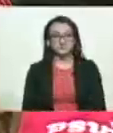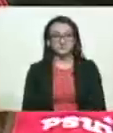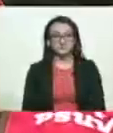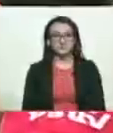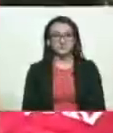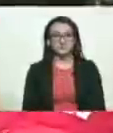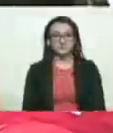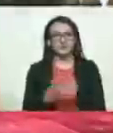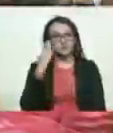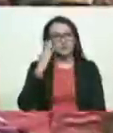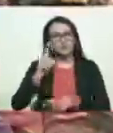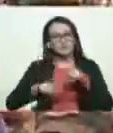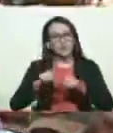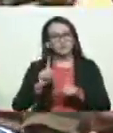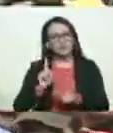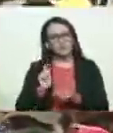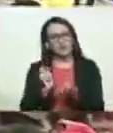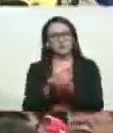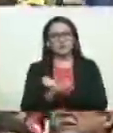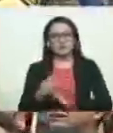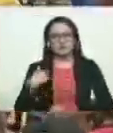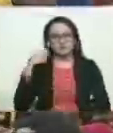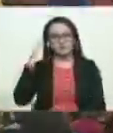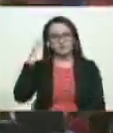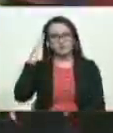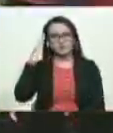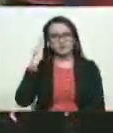sé que hay muchas cosas que hay que cambiar